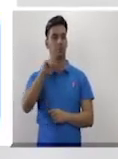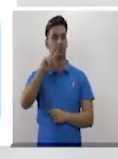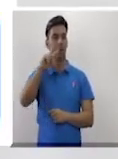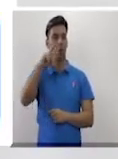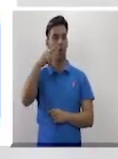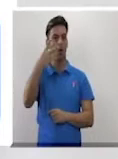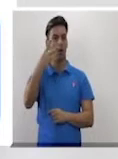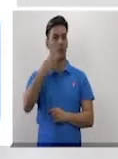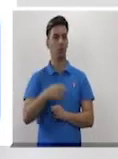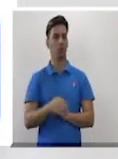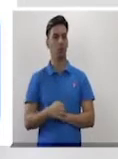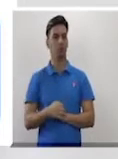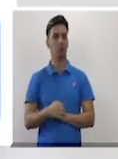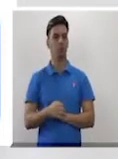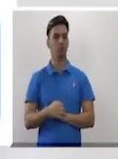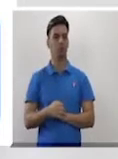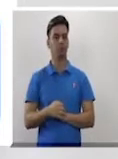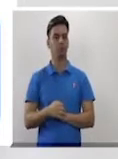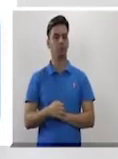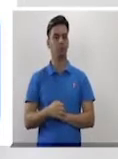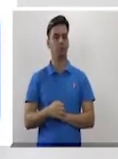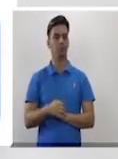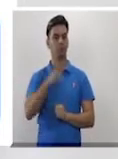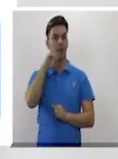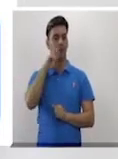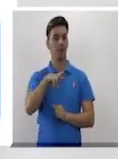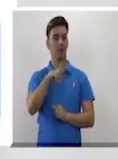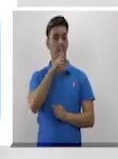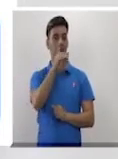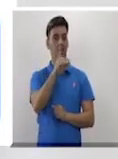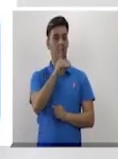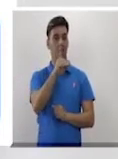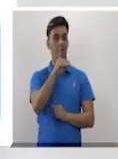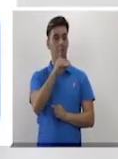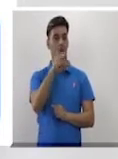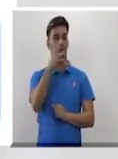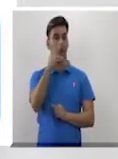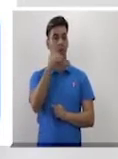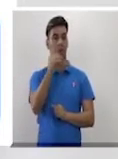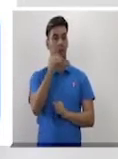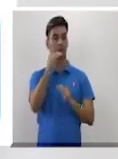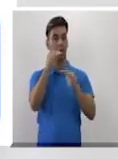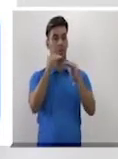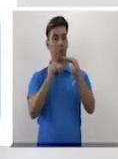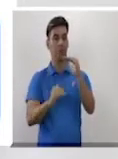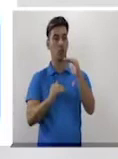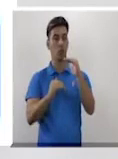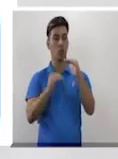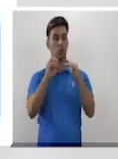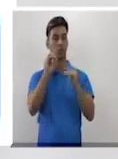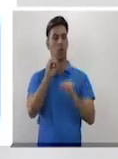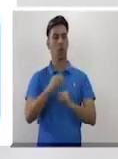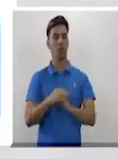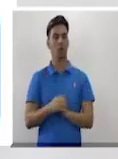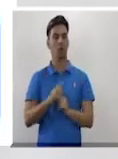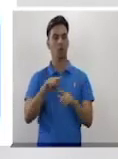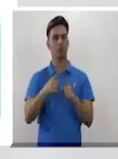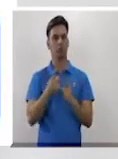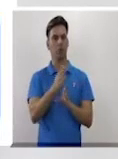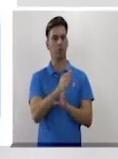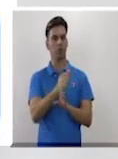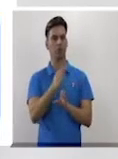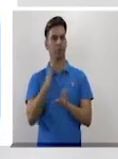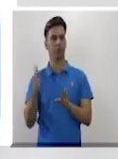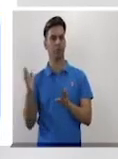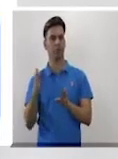D va a ser un valor menor que 0 porque se traslada a la derecha. Por tanto, si el punto es 3, el valor es